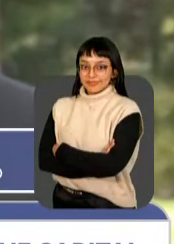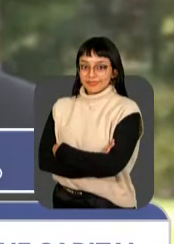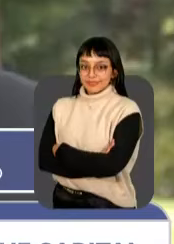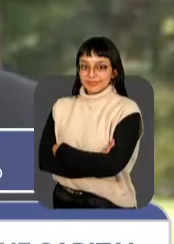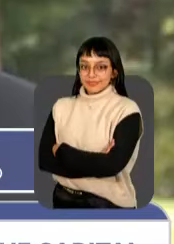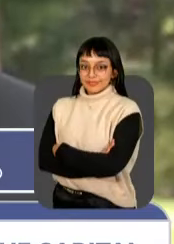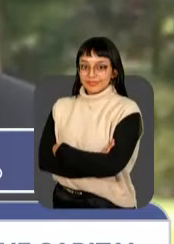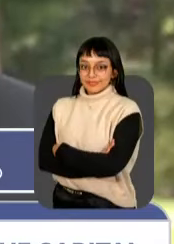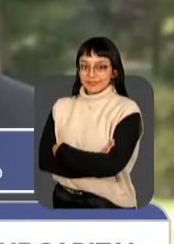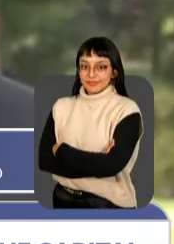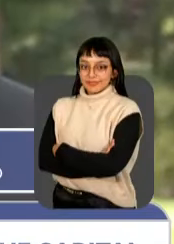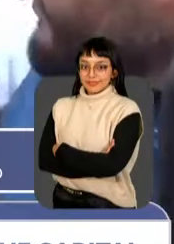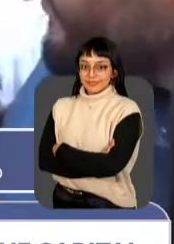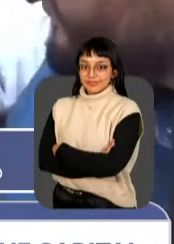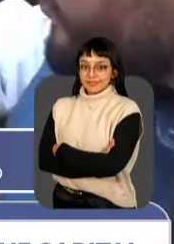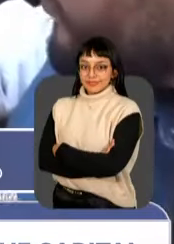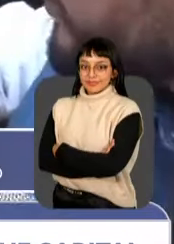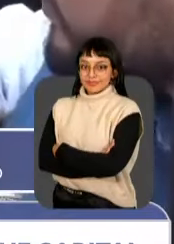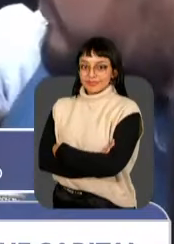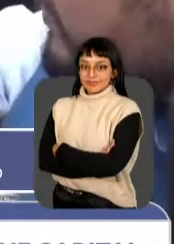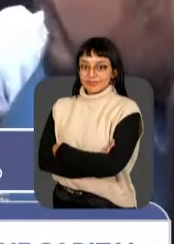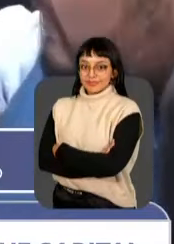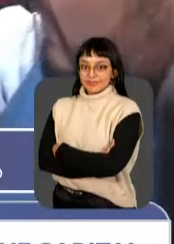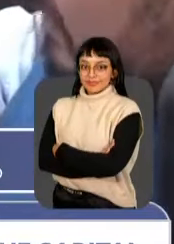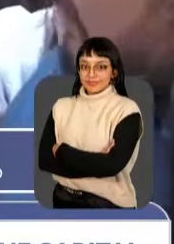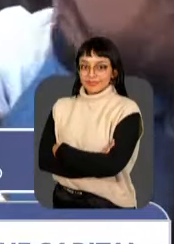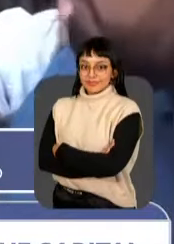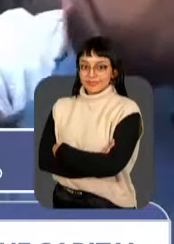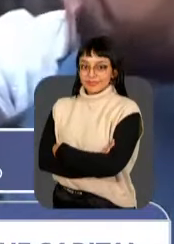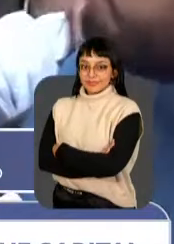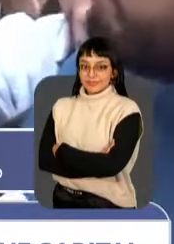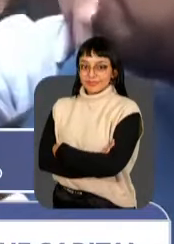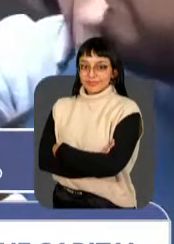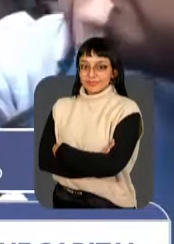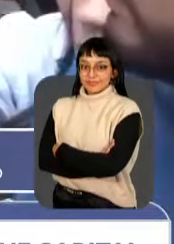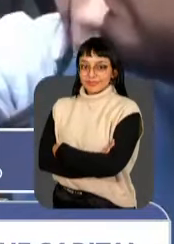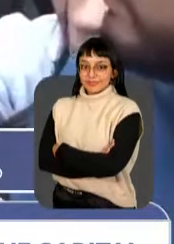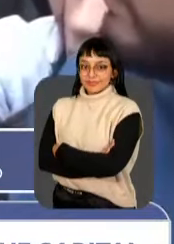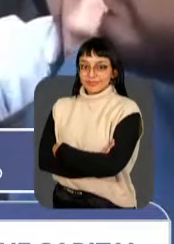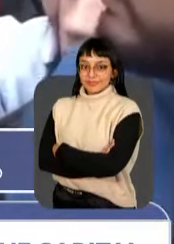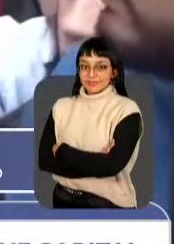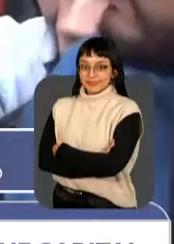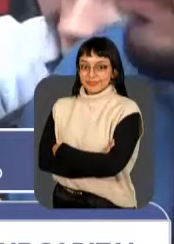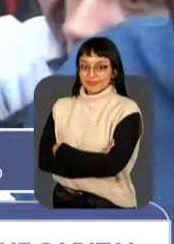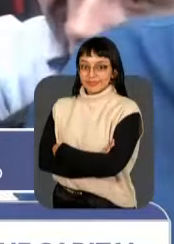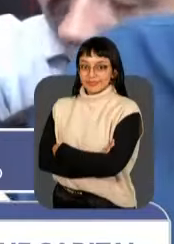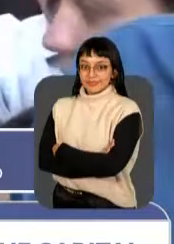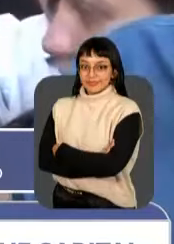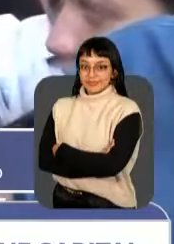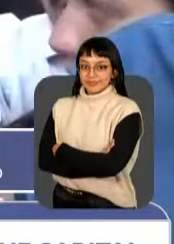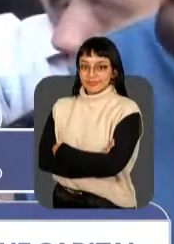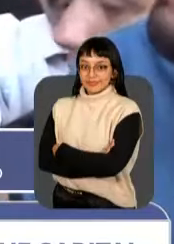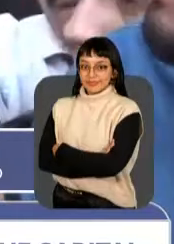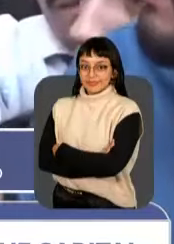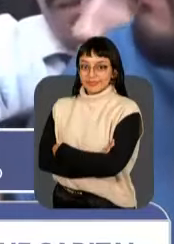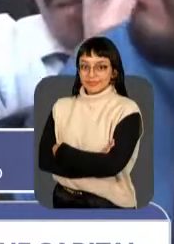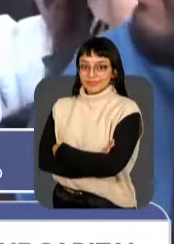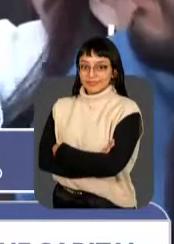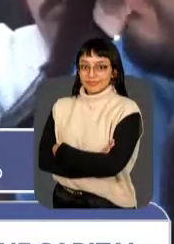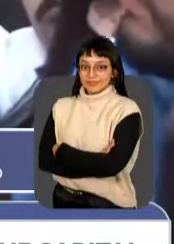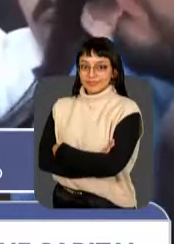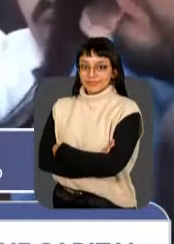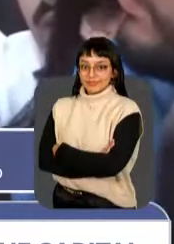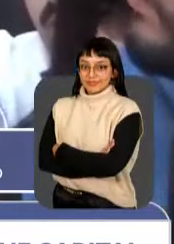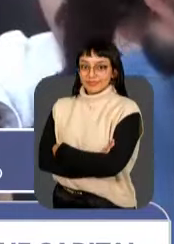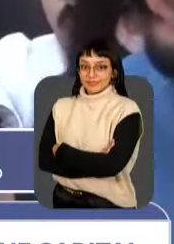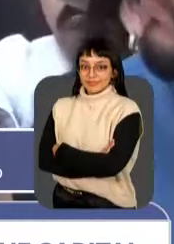lista relacionada con el proyecto Parque Capital, según confirmaron fuentes de la radio. En una audiencia reservada, Chadwick entregó su declaración ante el fiscal jefe de Alta